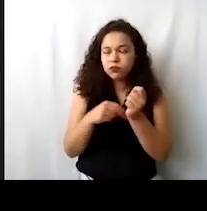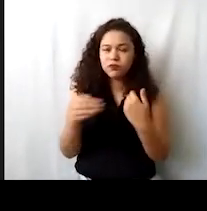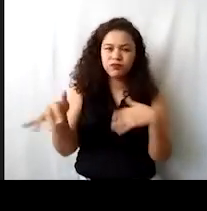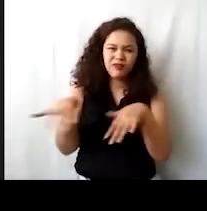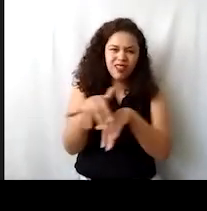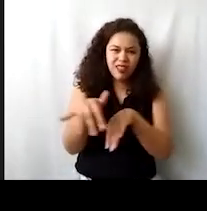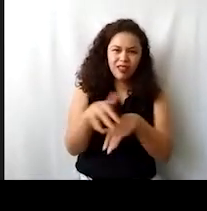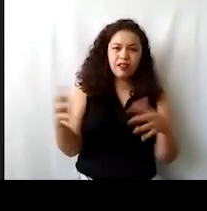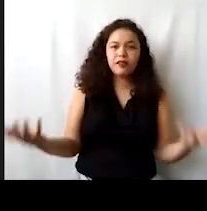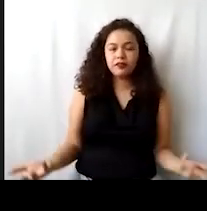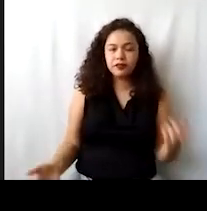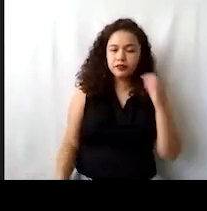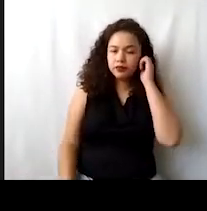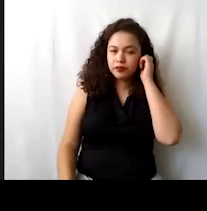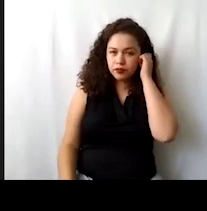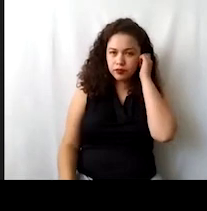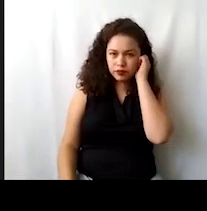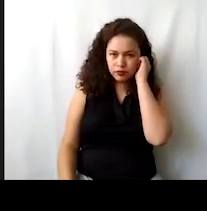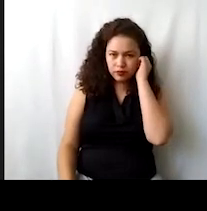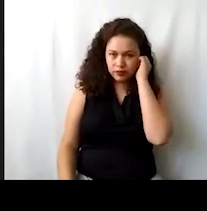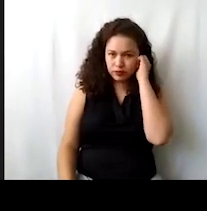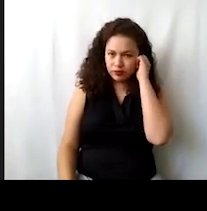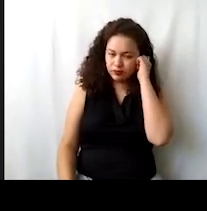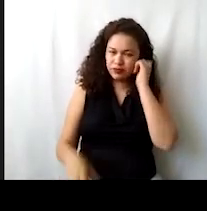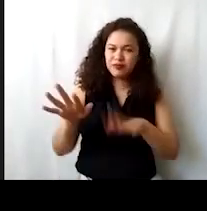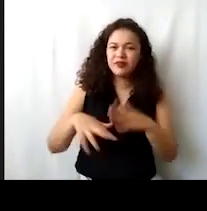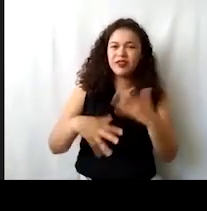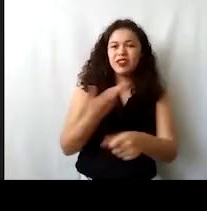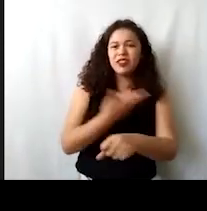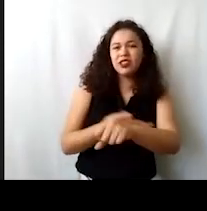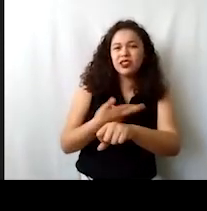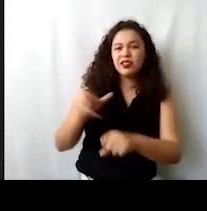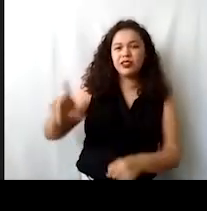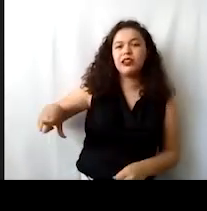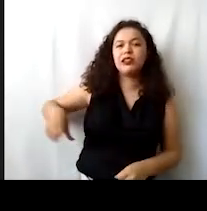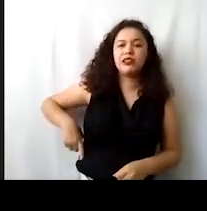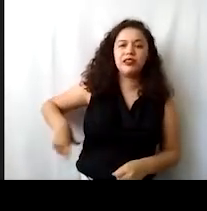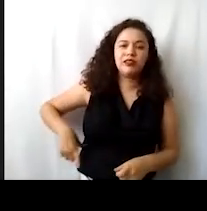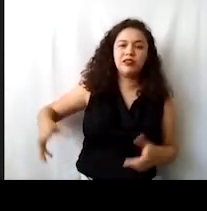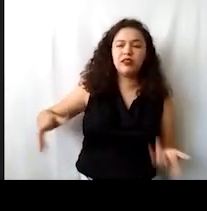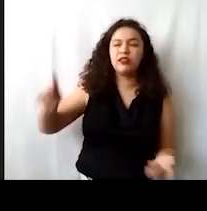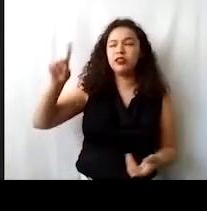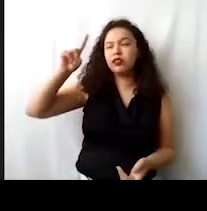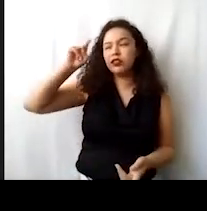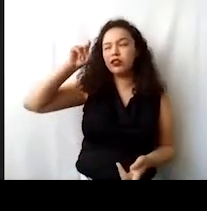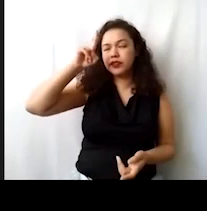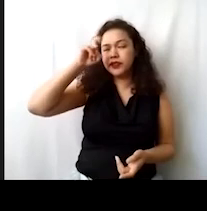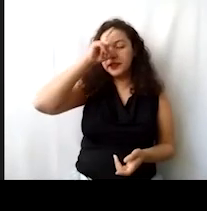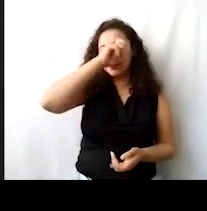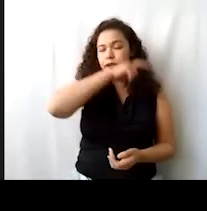Y por eso a veces los trámites burocráticos se vuelven complicados, ¿no? Y